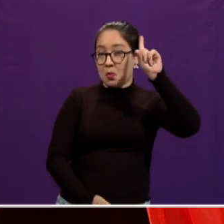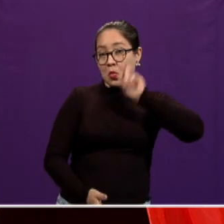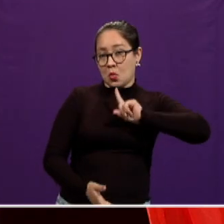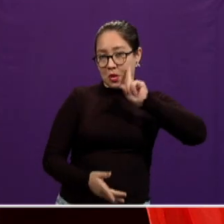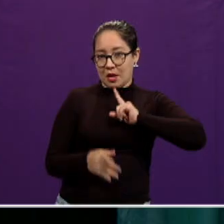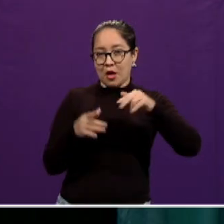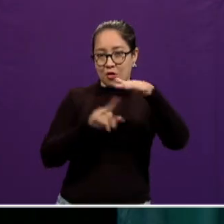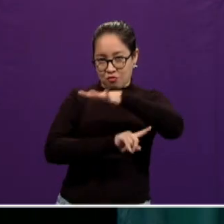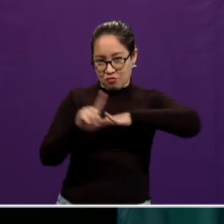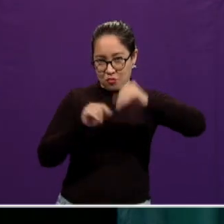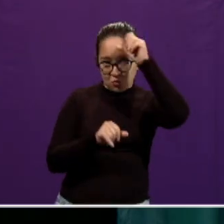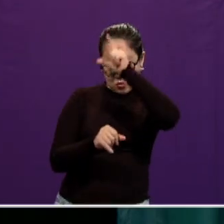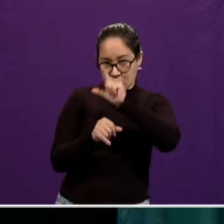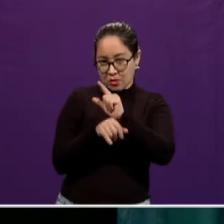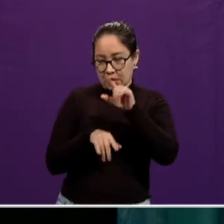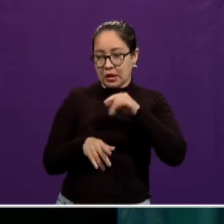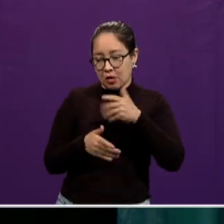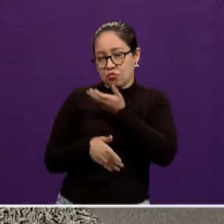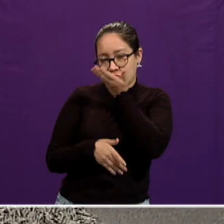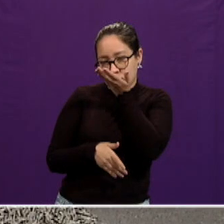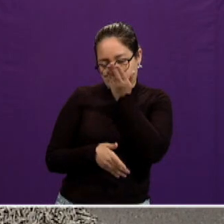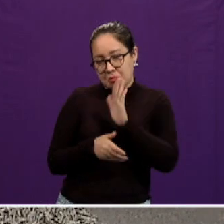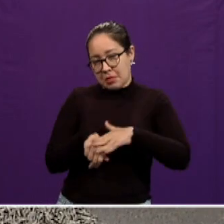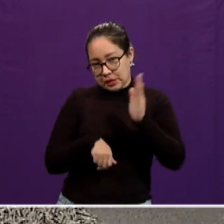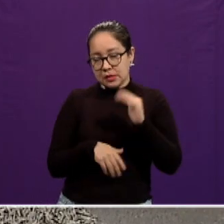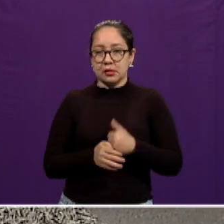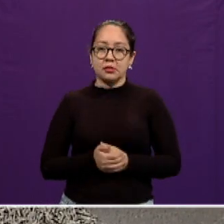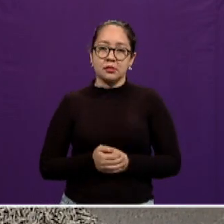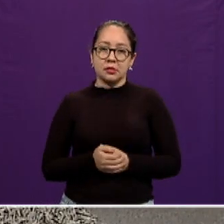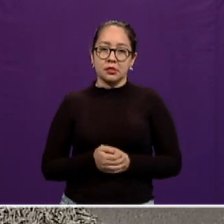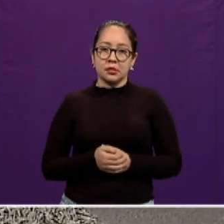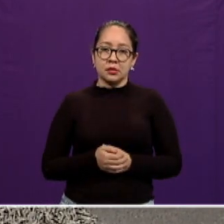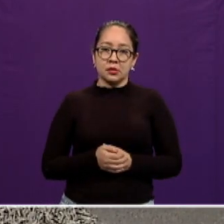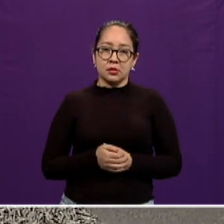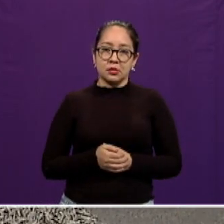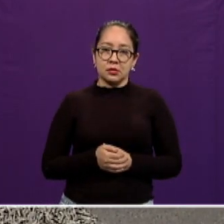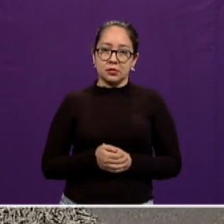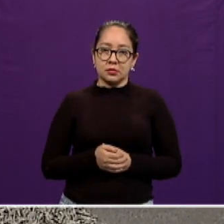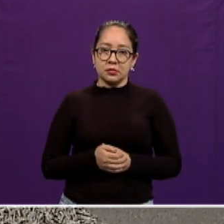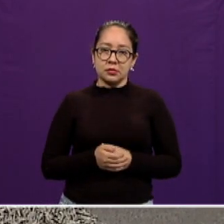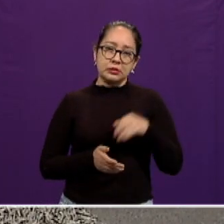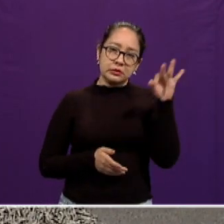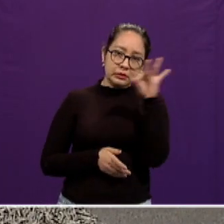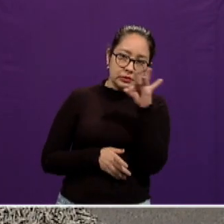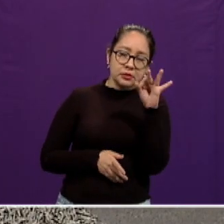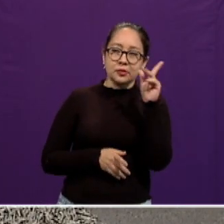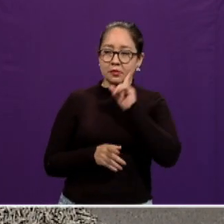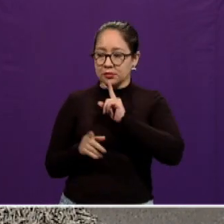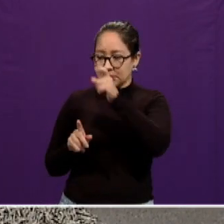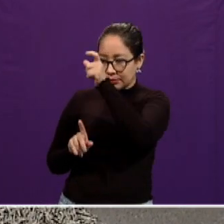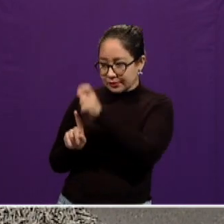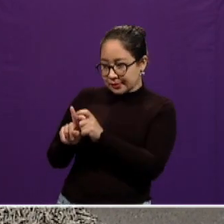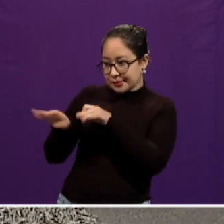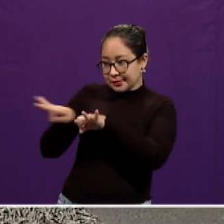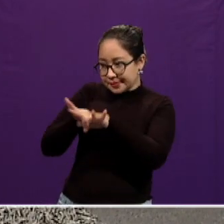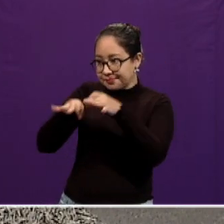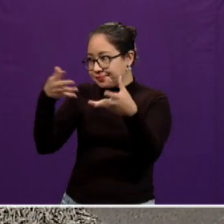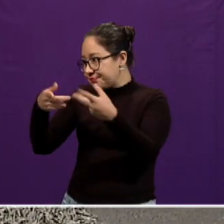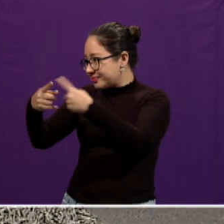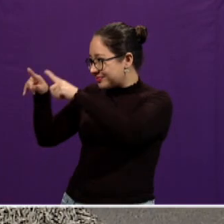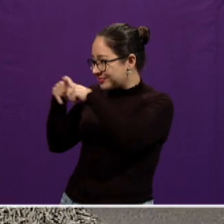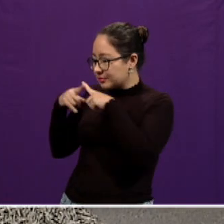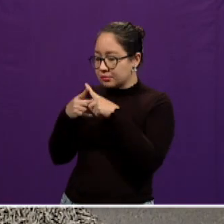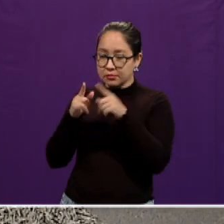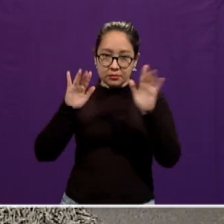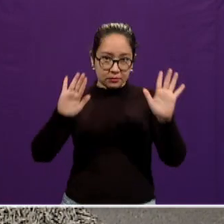contexto cultural. Bueno, y ahora que mencionabas esto de una mujer, ¿no? Que trabaja, que hace, que sube, que baja. Esto no nada más en